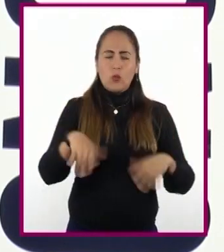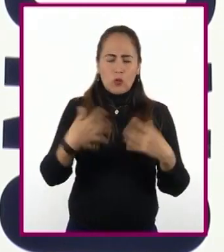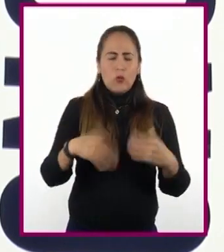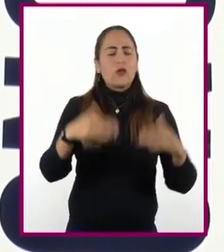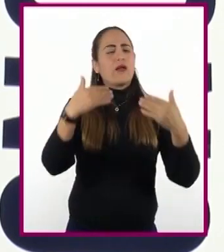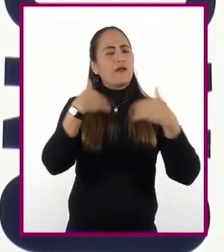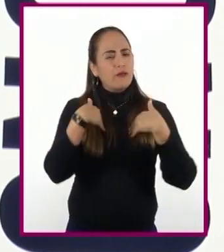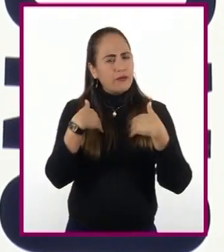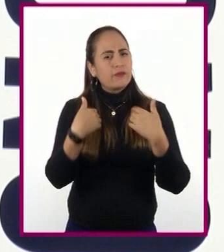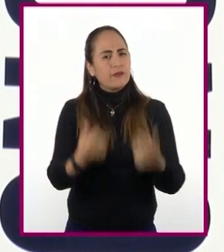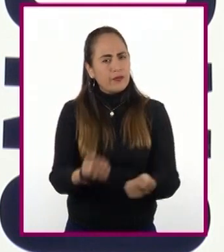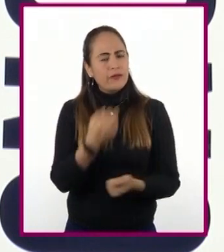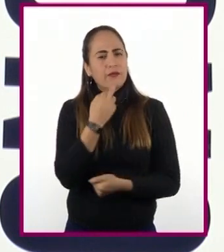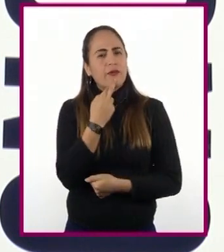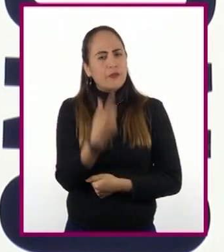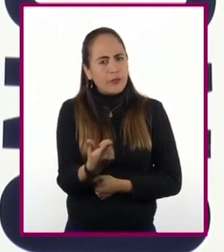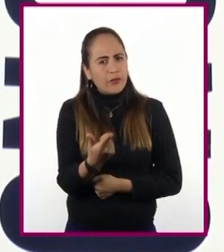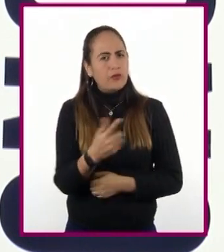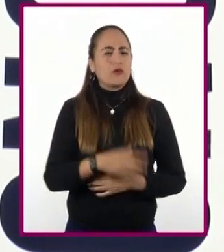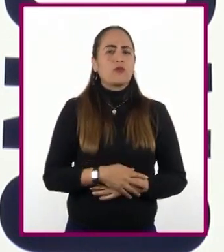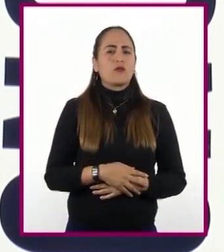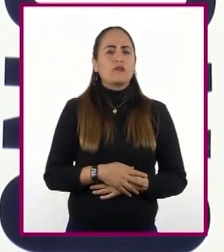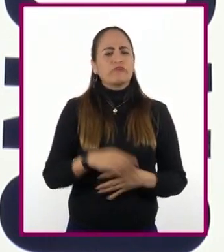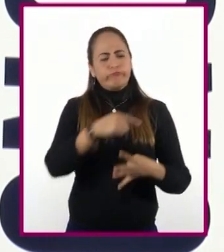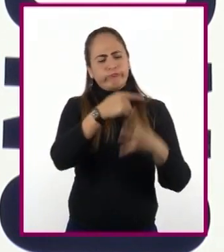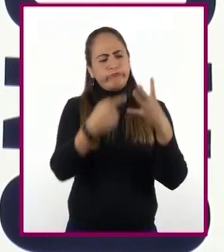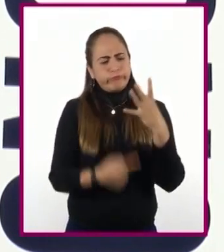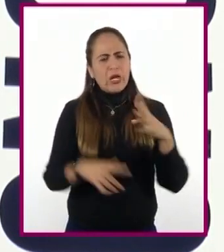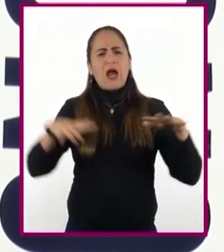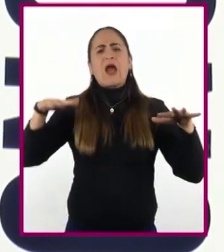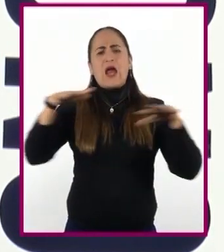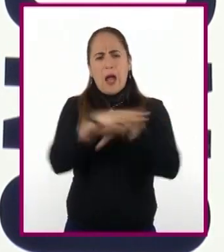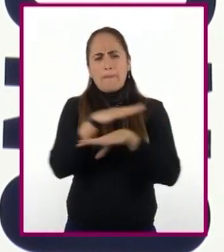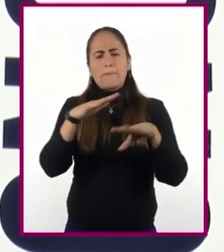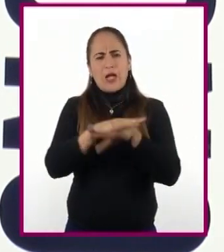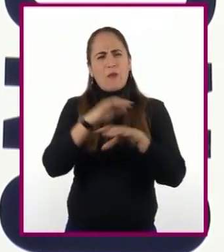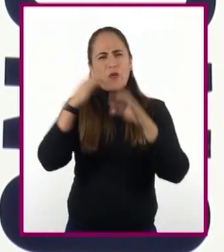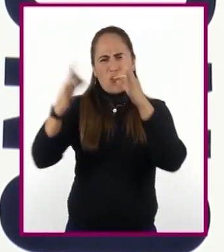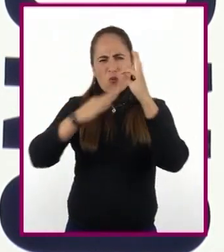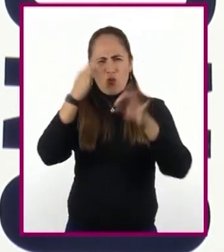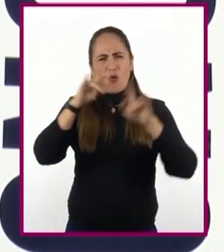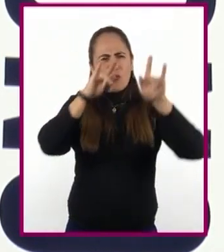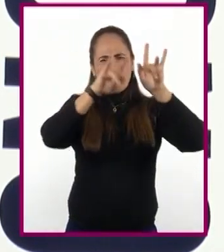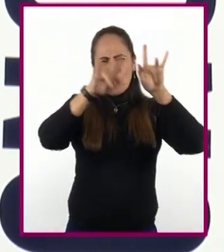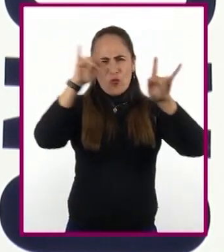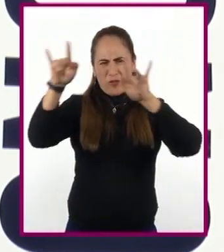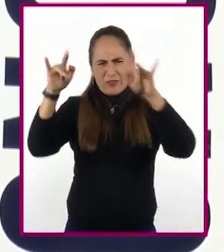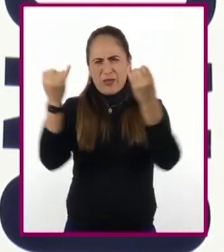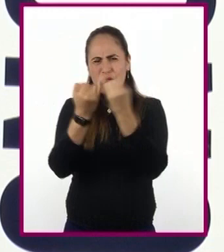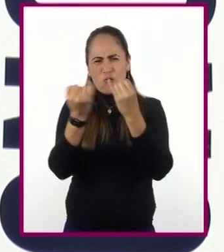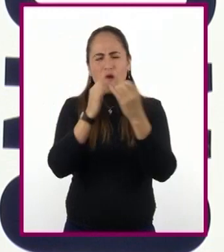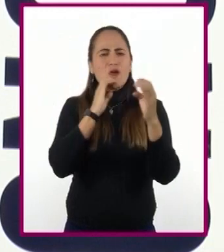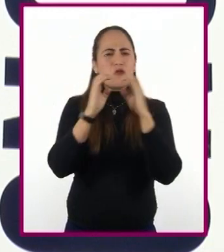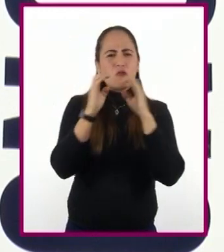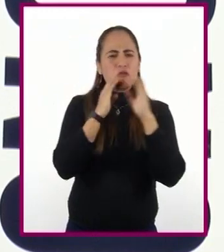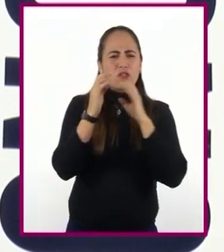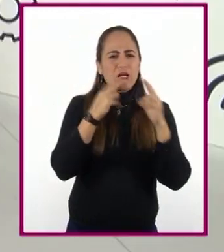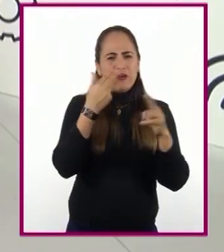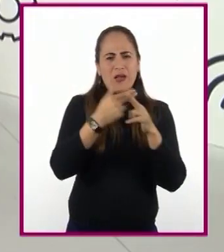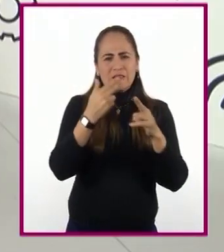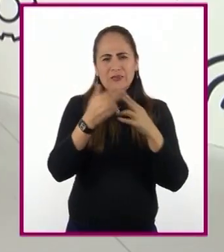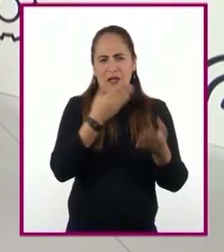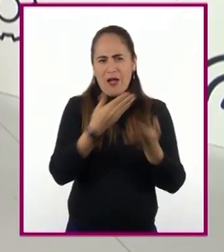panorama para comprender cómo es que se han dado los cambios en la publicidad y en la forma de comunicarnos hasta nuestros